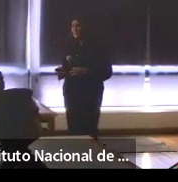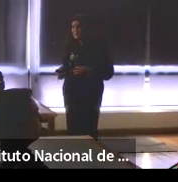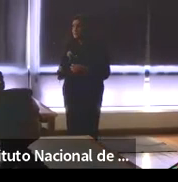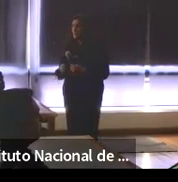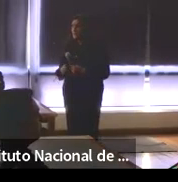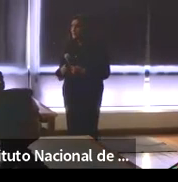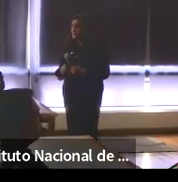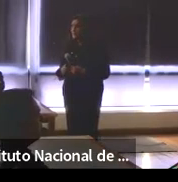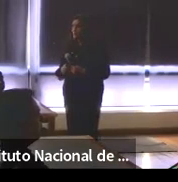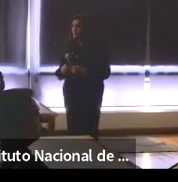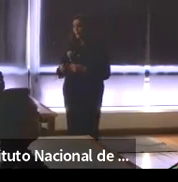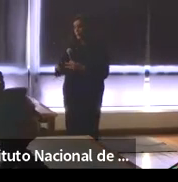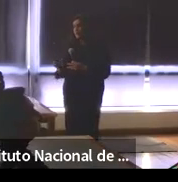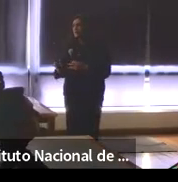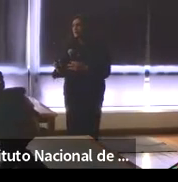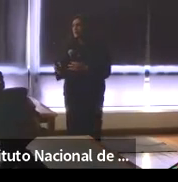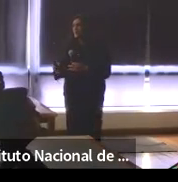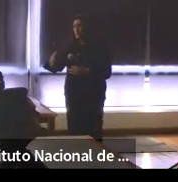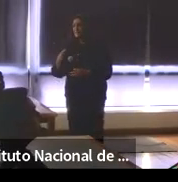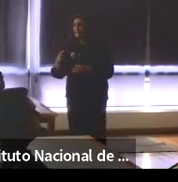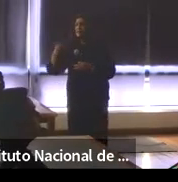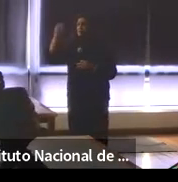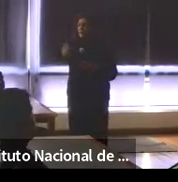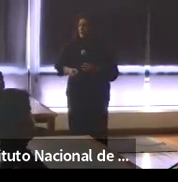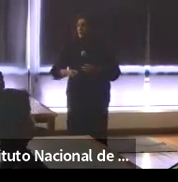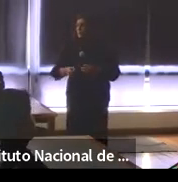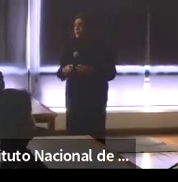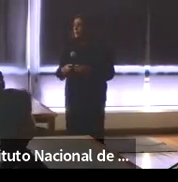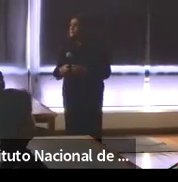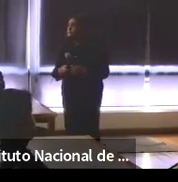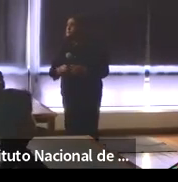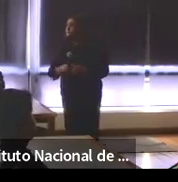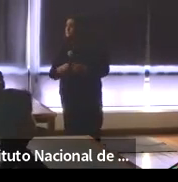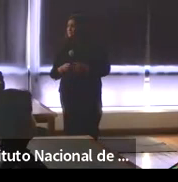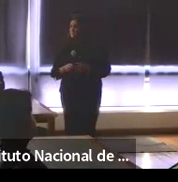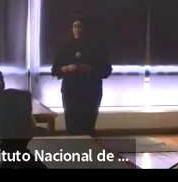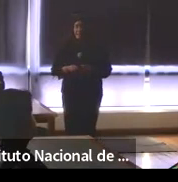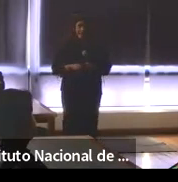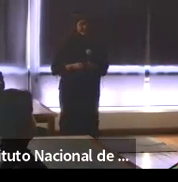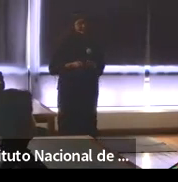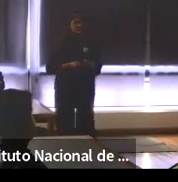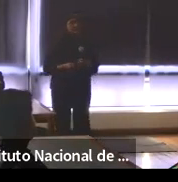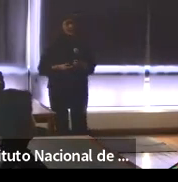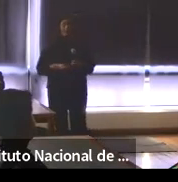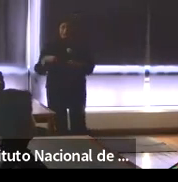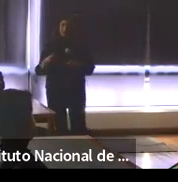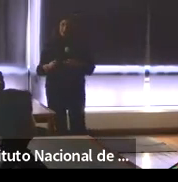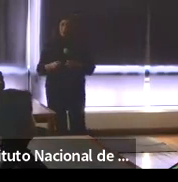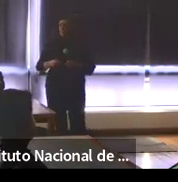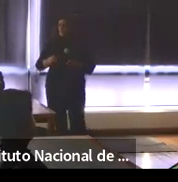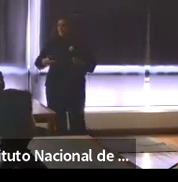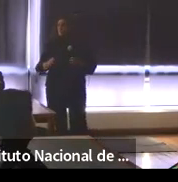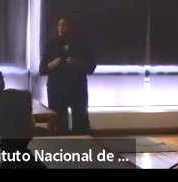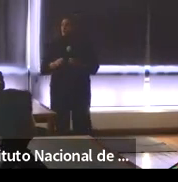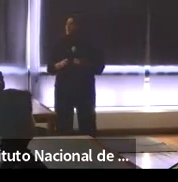apuesta siempre a ganar pero no quiere decir que apuestes a ganar para que lo pierda es ganar ganar y esto